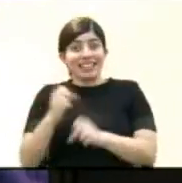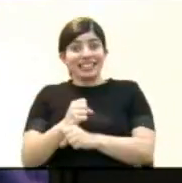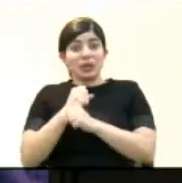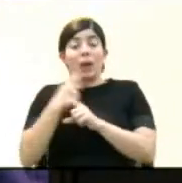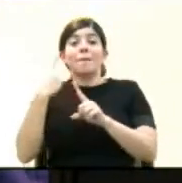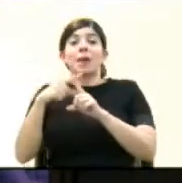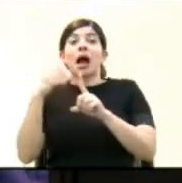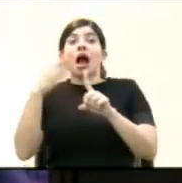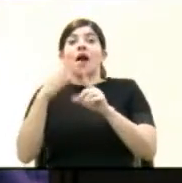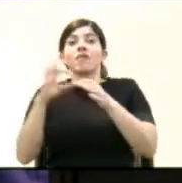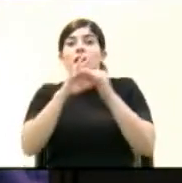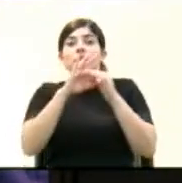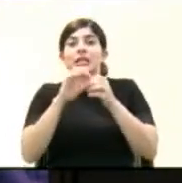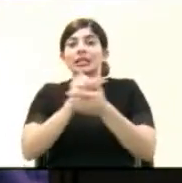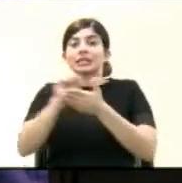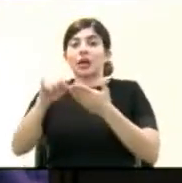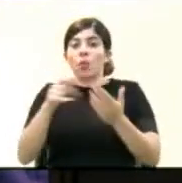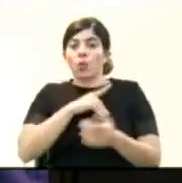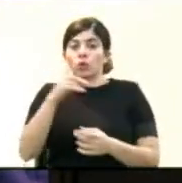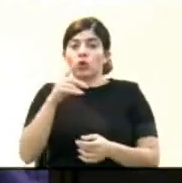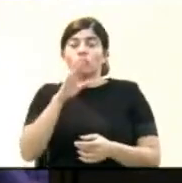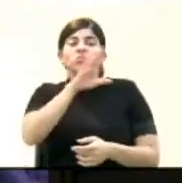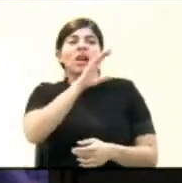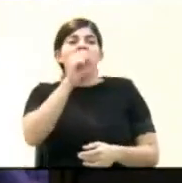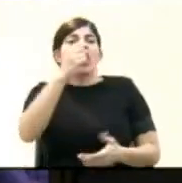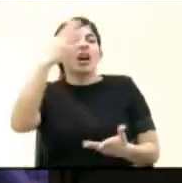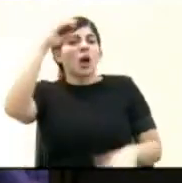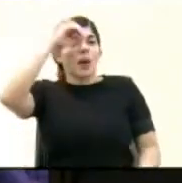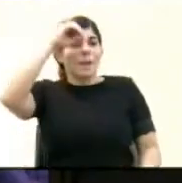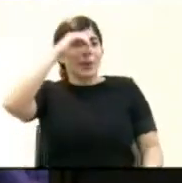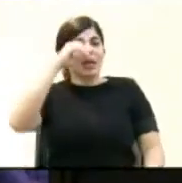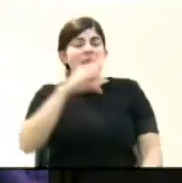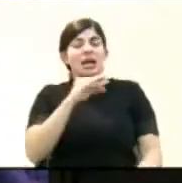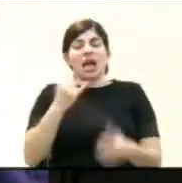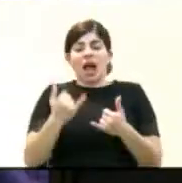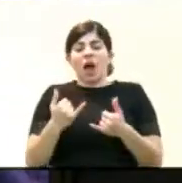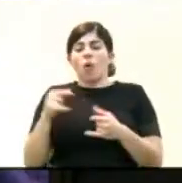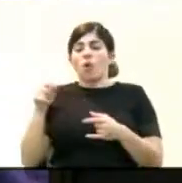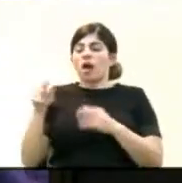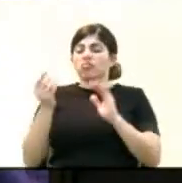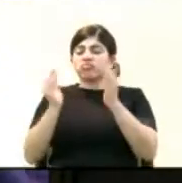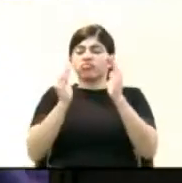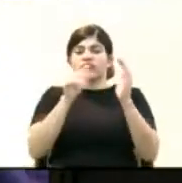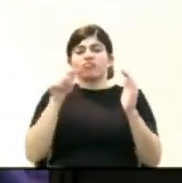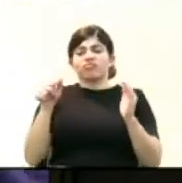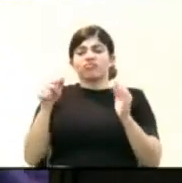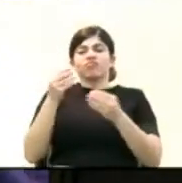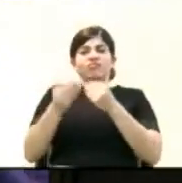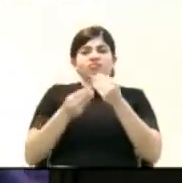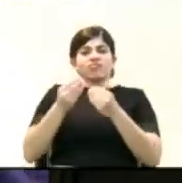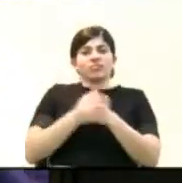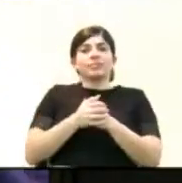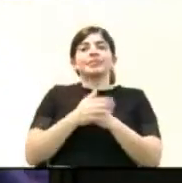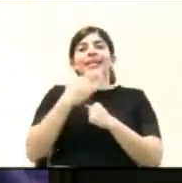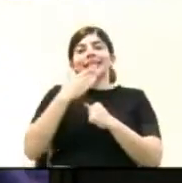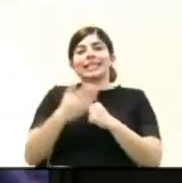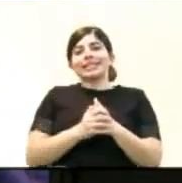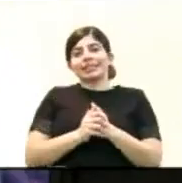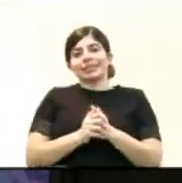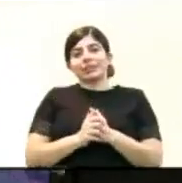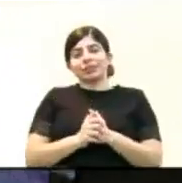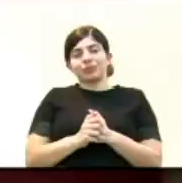San Juan de Dios. Quería consultarle la posición de la caja y en qué situación se encuentran con otras áreas de salud en una situación parecida. Muchas gracias.